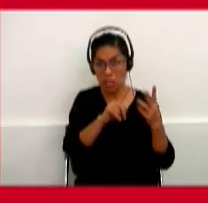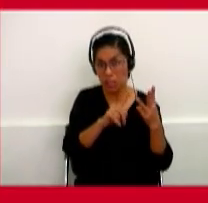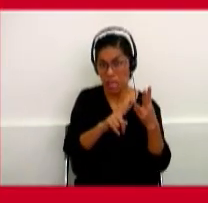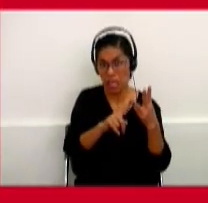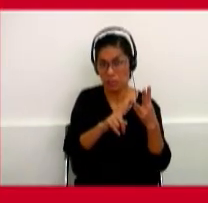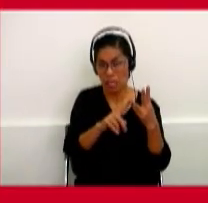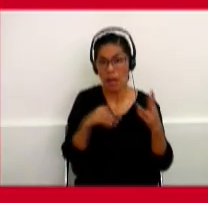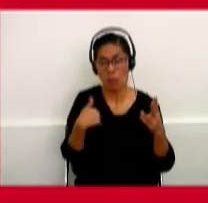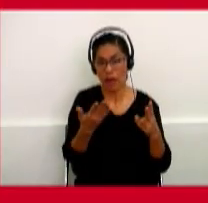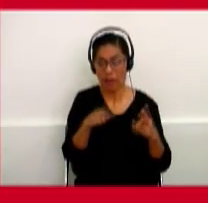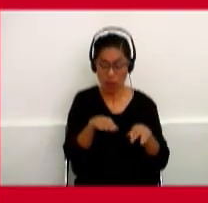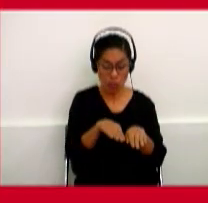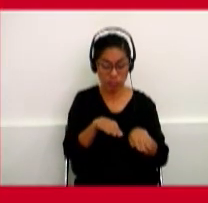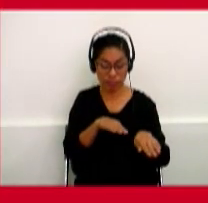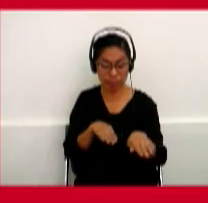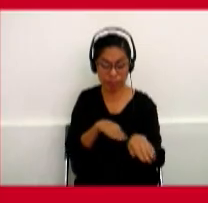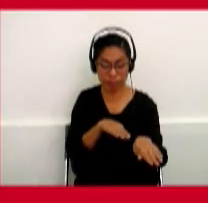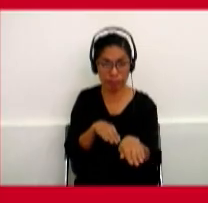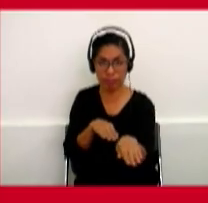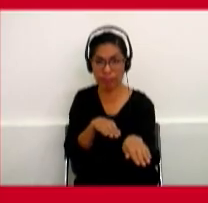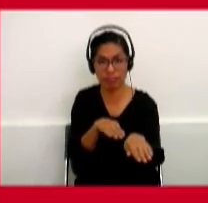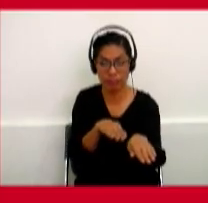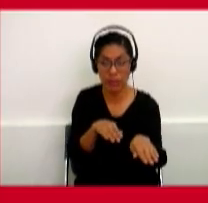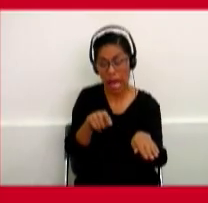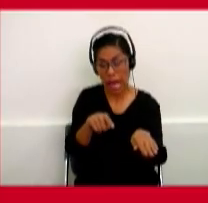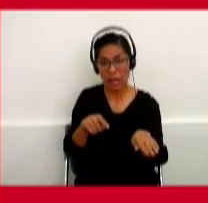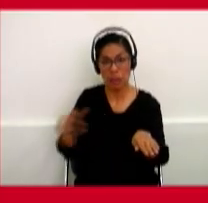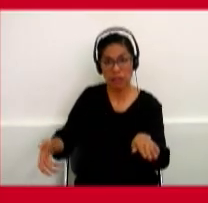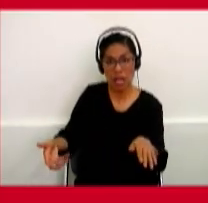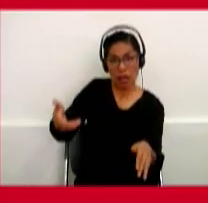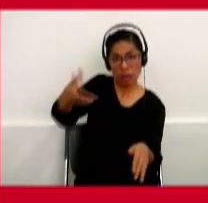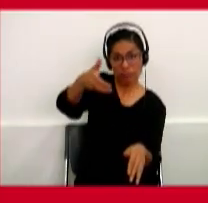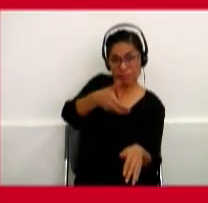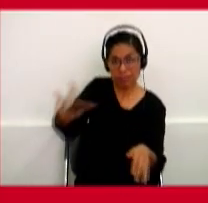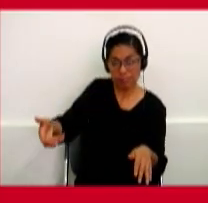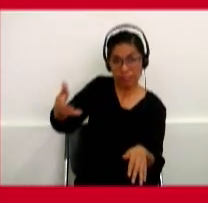la carretera, llegar a un área donde se va a cargar con material, o puede estar también